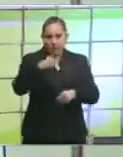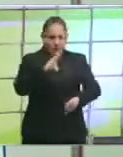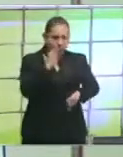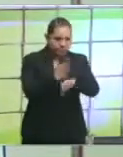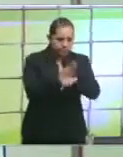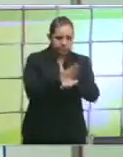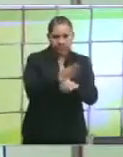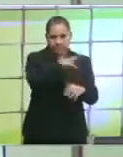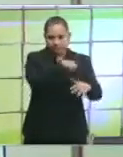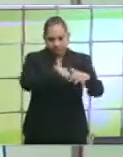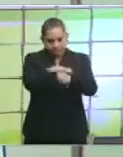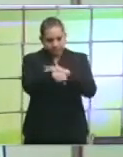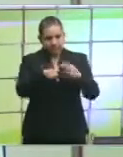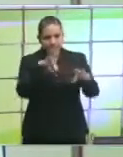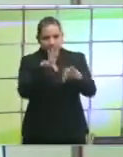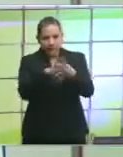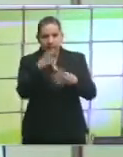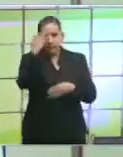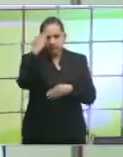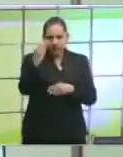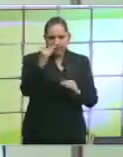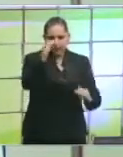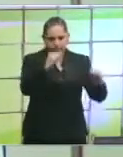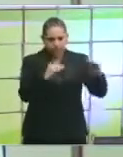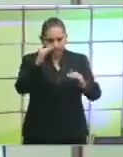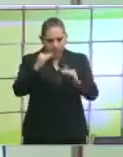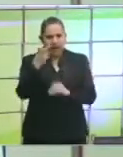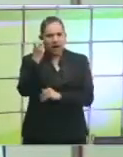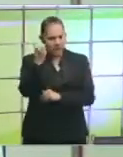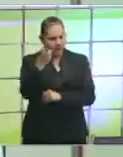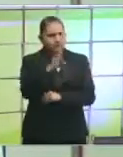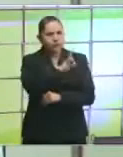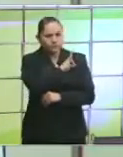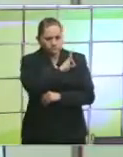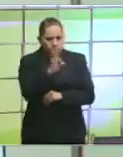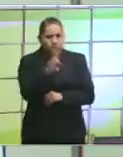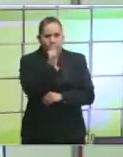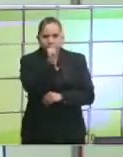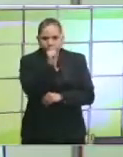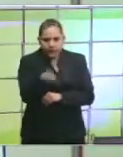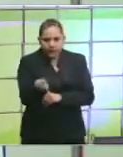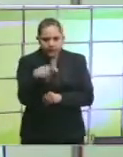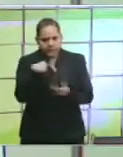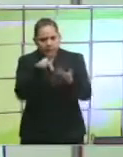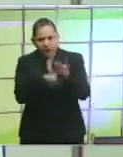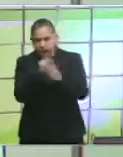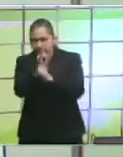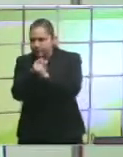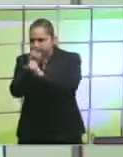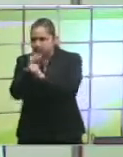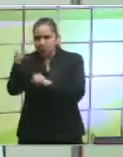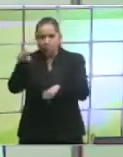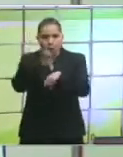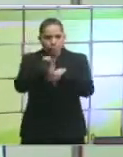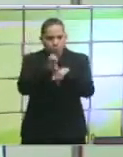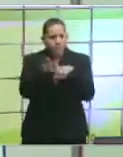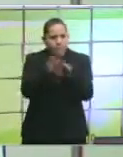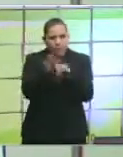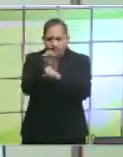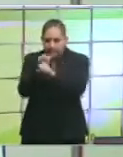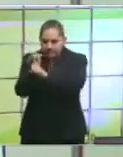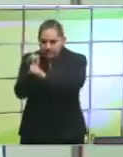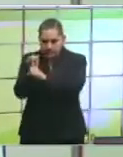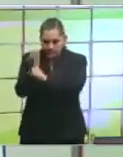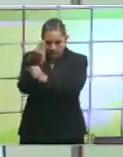países que han tenido un desarrollo más importante estoy hablando concretamente colombia veamos que hacen ellos y después traigamos experiencias